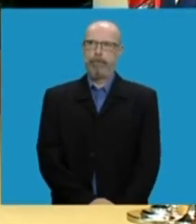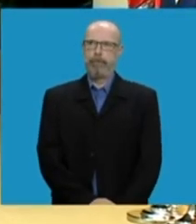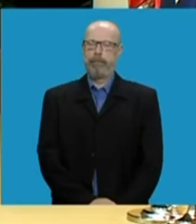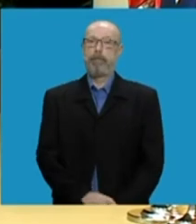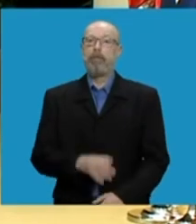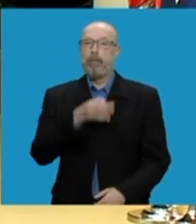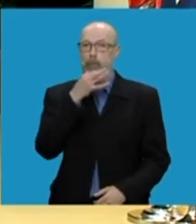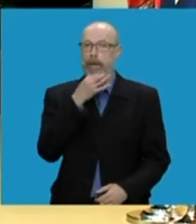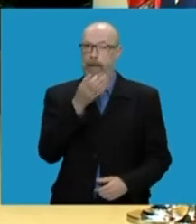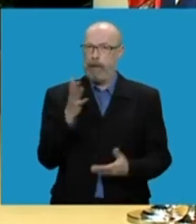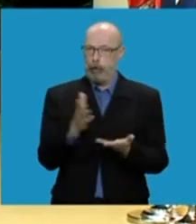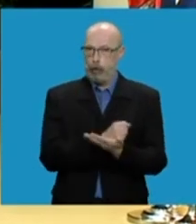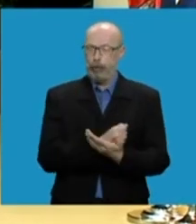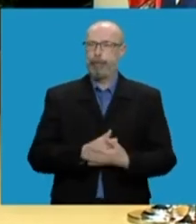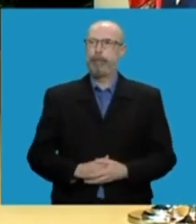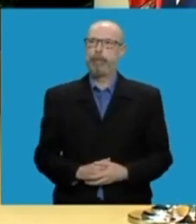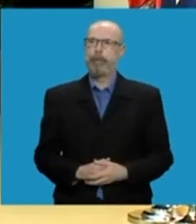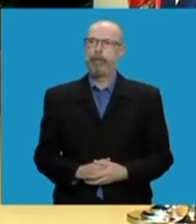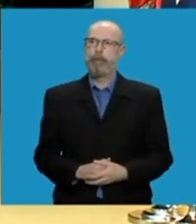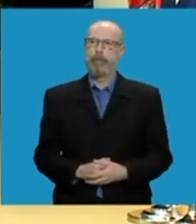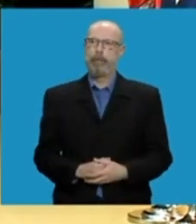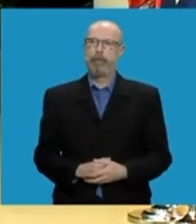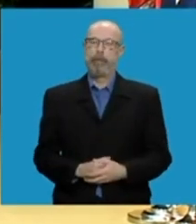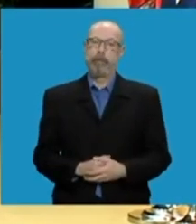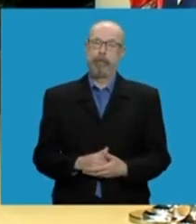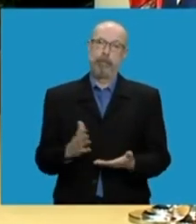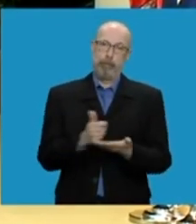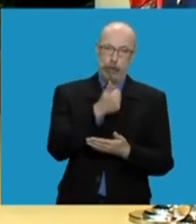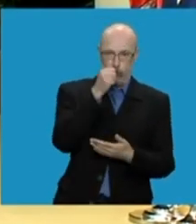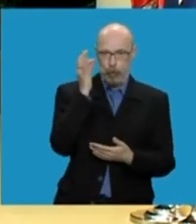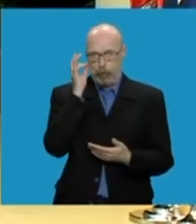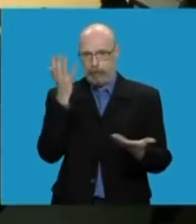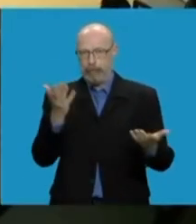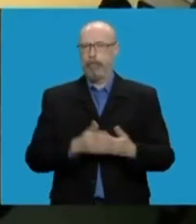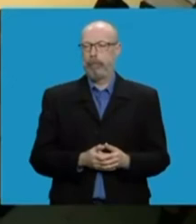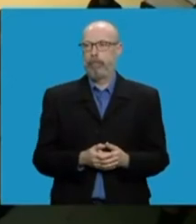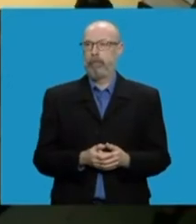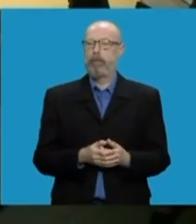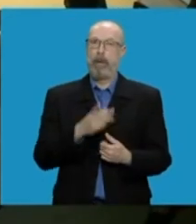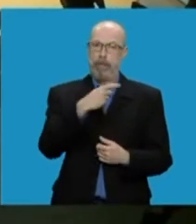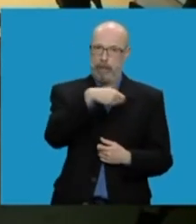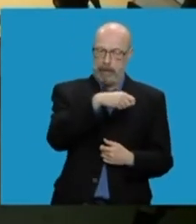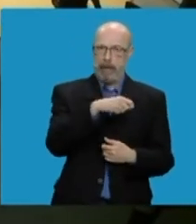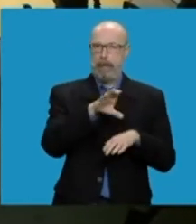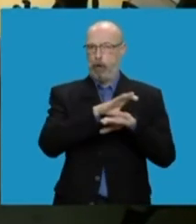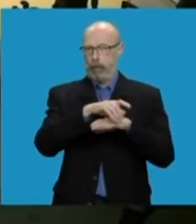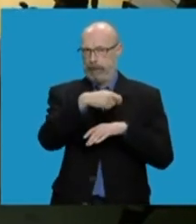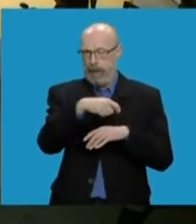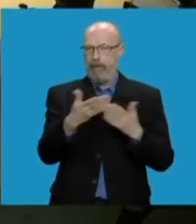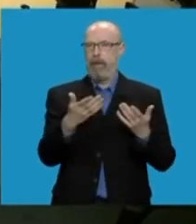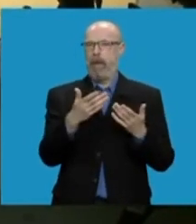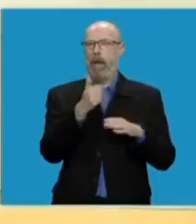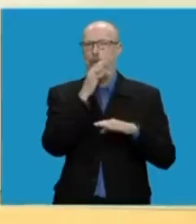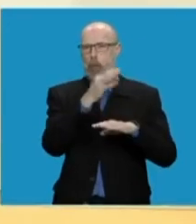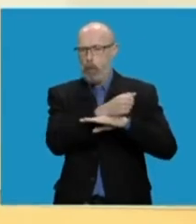Muy buenas tardes a todos y a todas, por supuesto. Al vicepresidente, al consejero de presidencia, bueno, a todos los miembros del